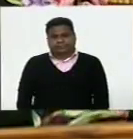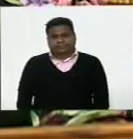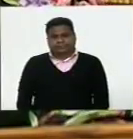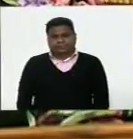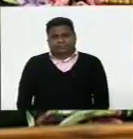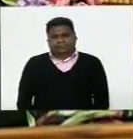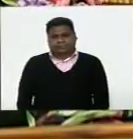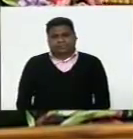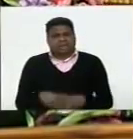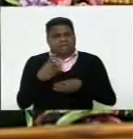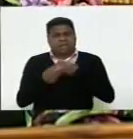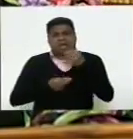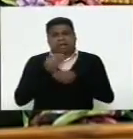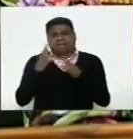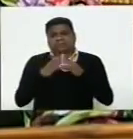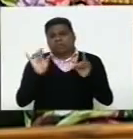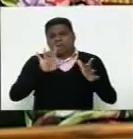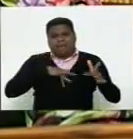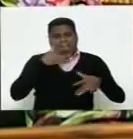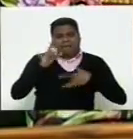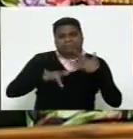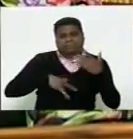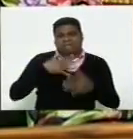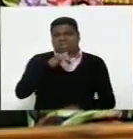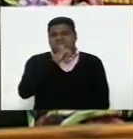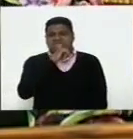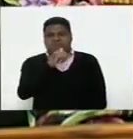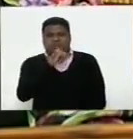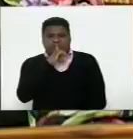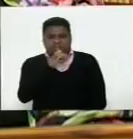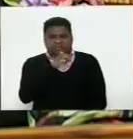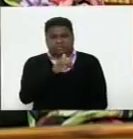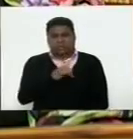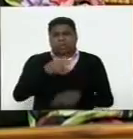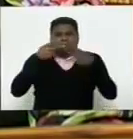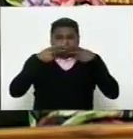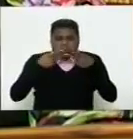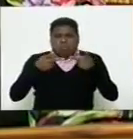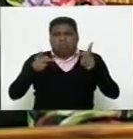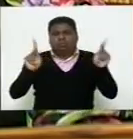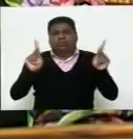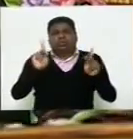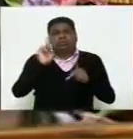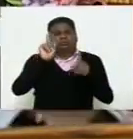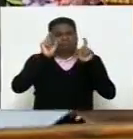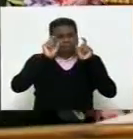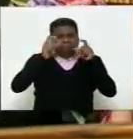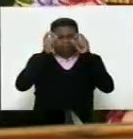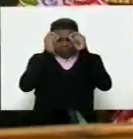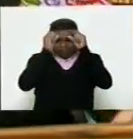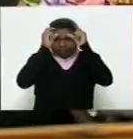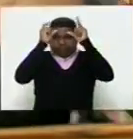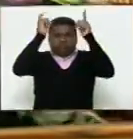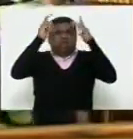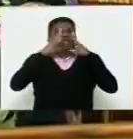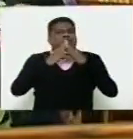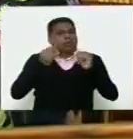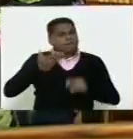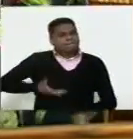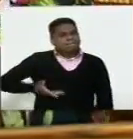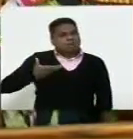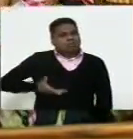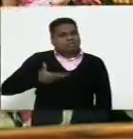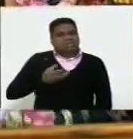privados realizarán actividades de información, promoción y formación sobre la importancia y